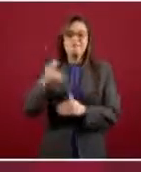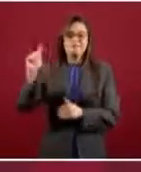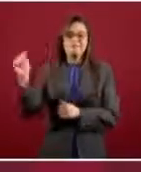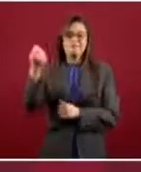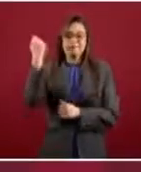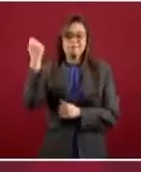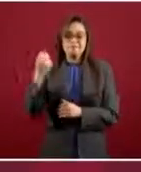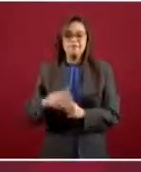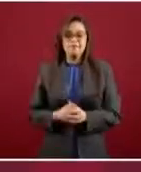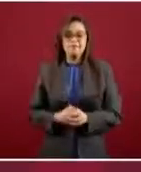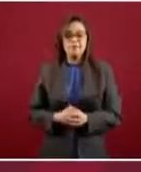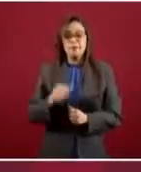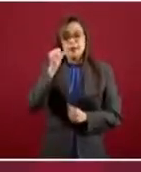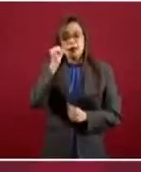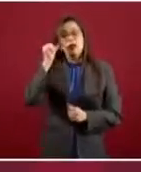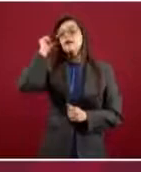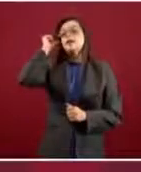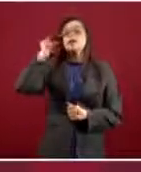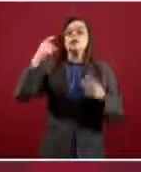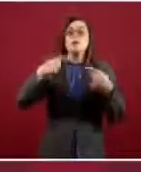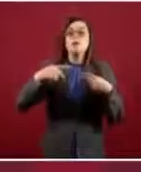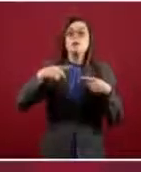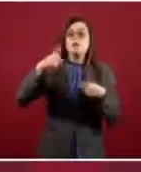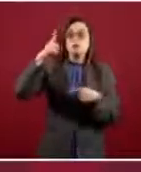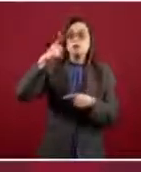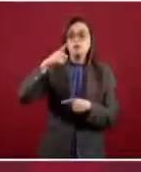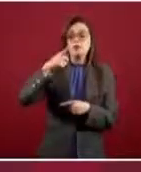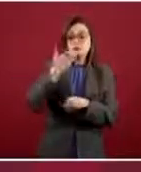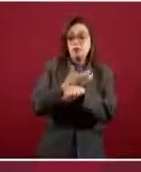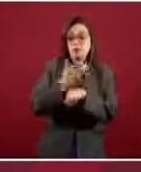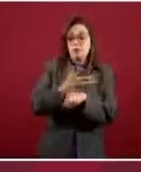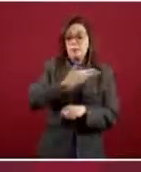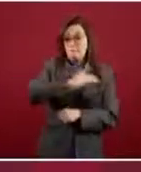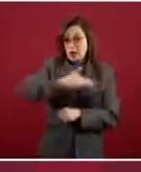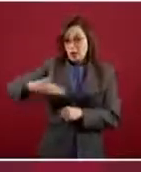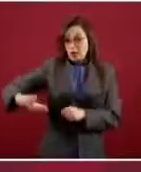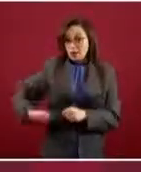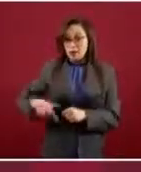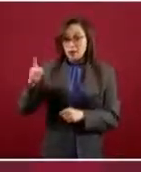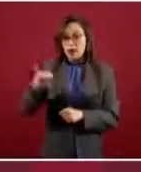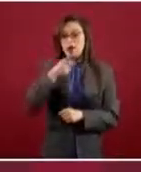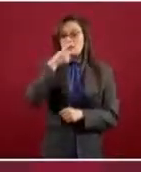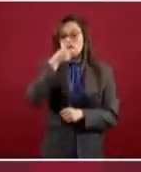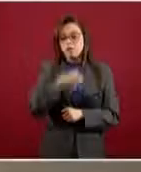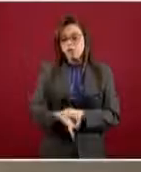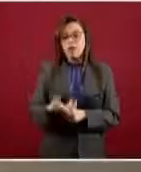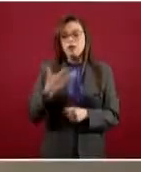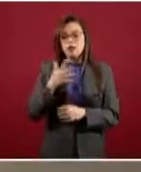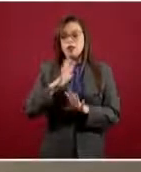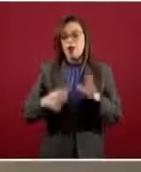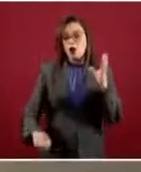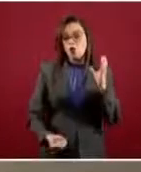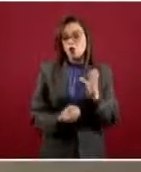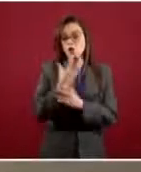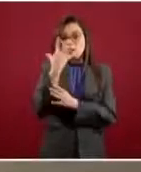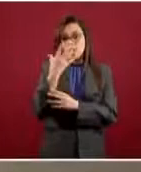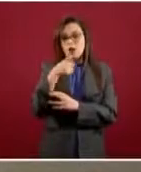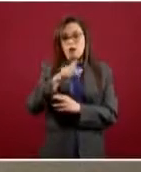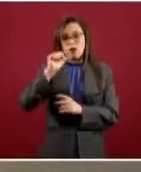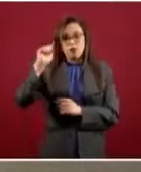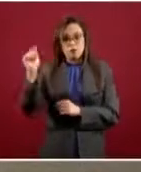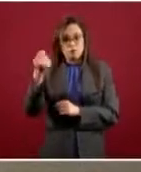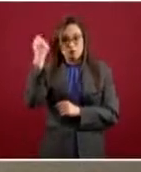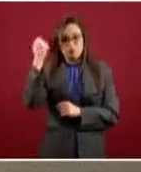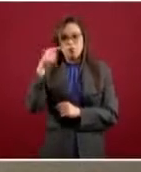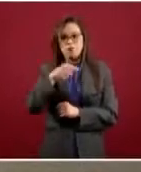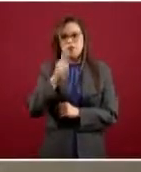Ayer el presidente de los Estados Unidos presentó públicamente una de las más recientes innovaciones tecnológicas, es un pequeño